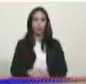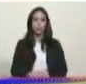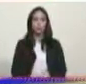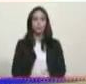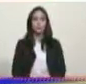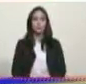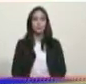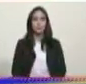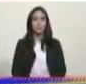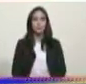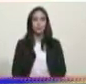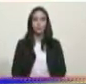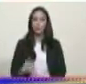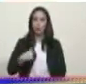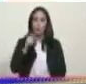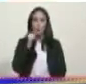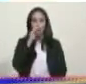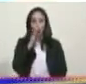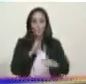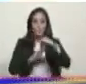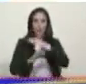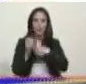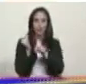obrero, de ser un hombre humilde.